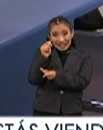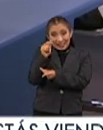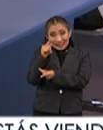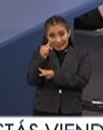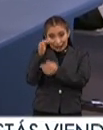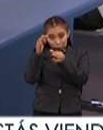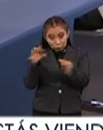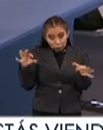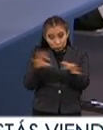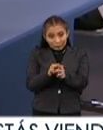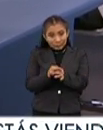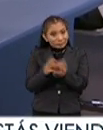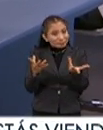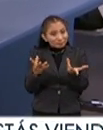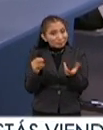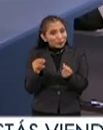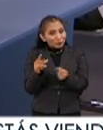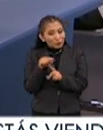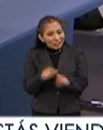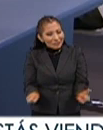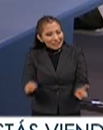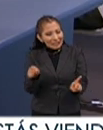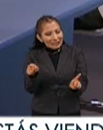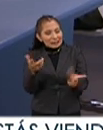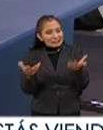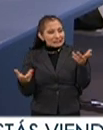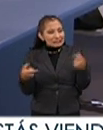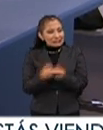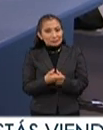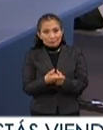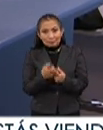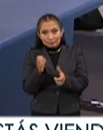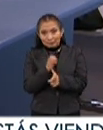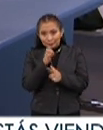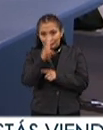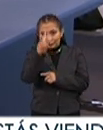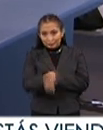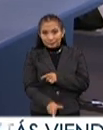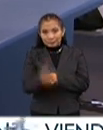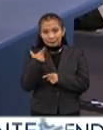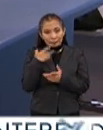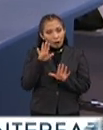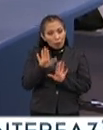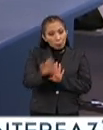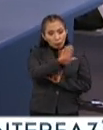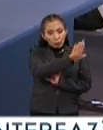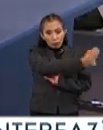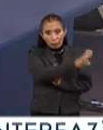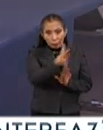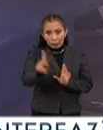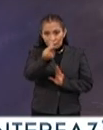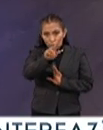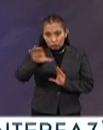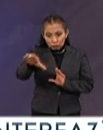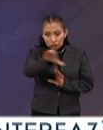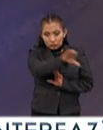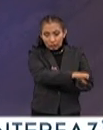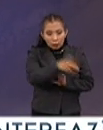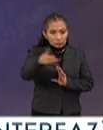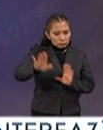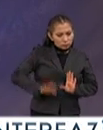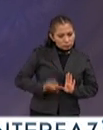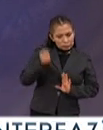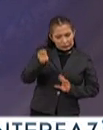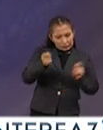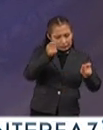las veces que se habla del tema de población indígena. Claro. Entonces, lo cierto es que en términos de los pueblos, ¿no? Pues los rasgos que